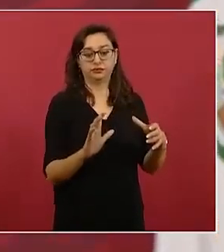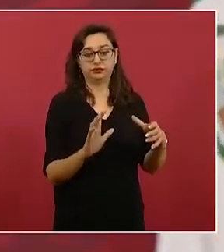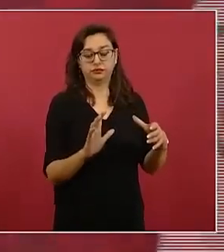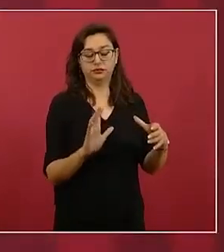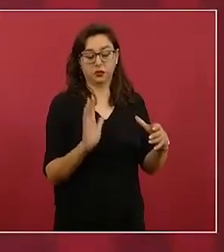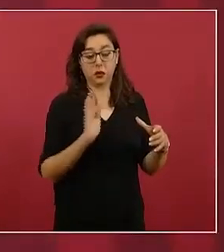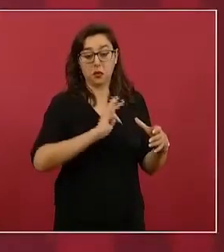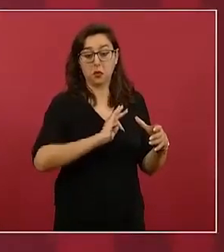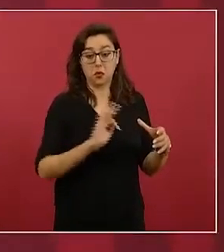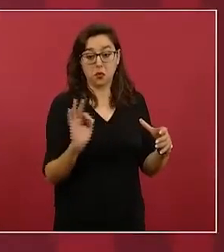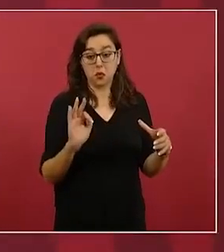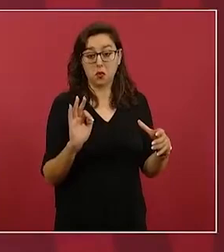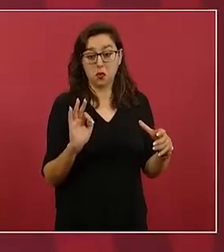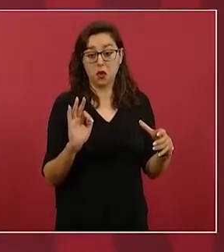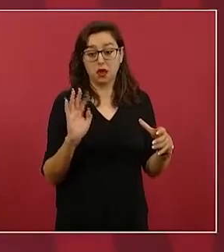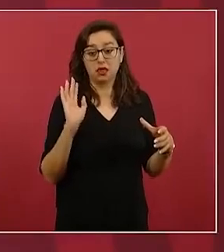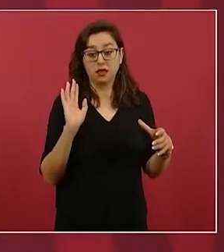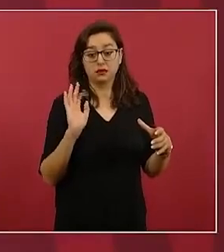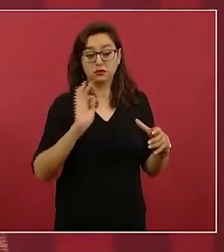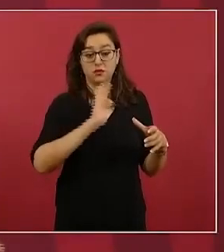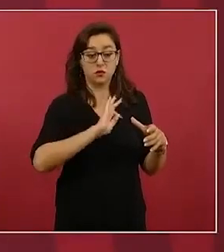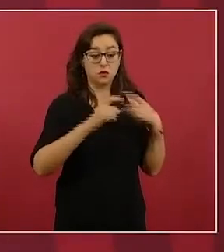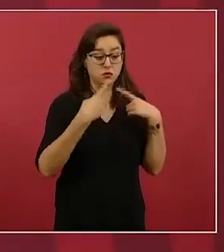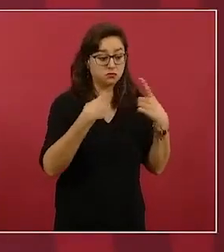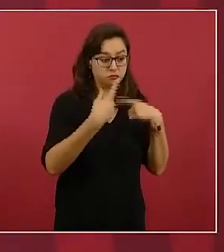en lo más alto